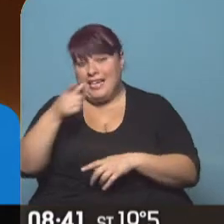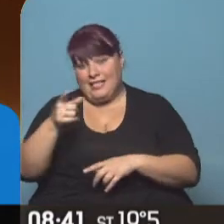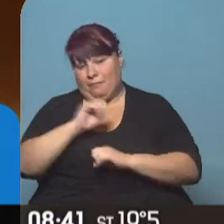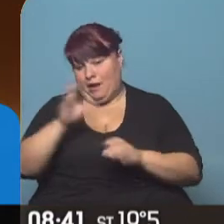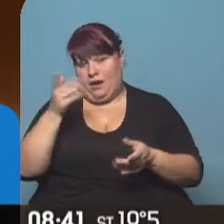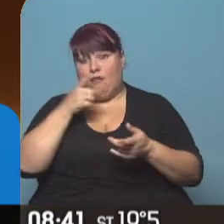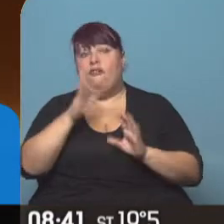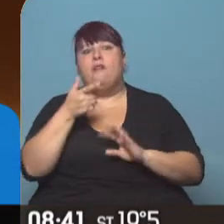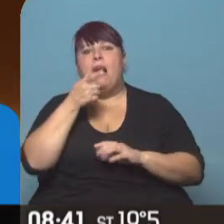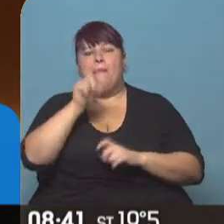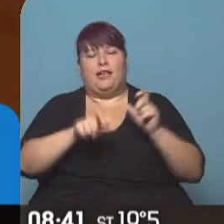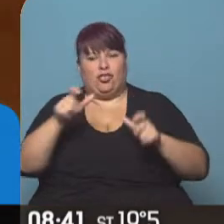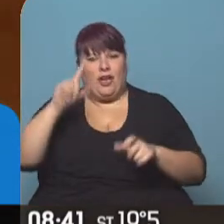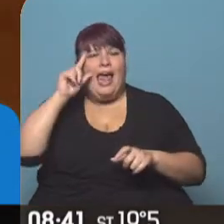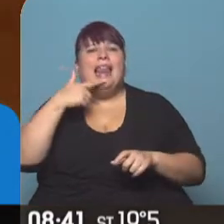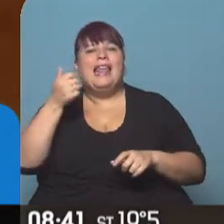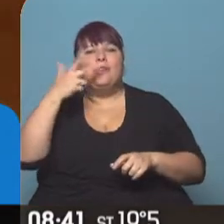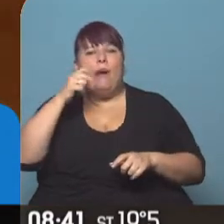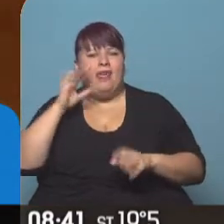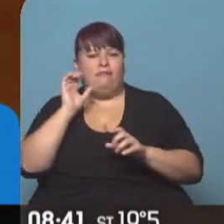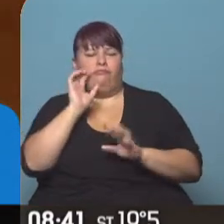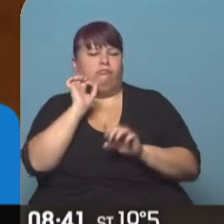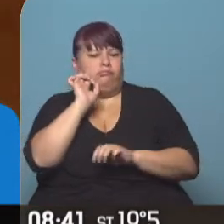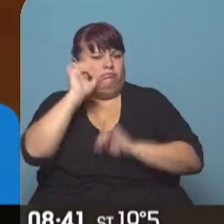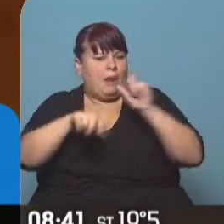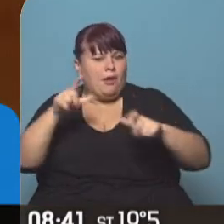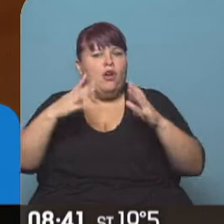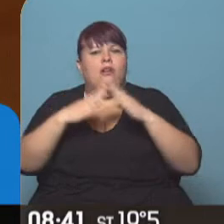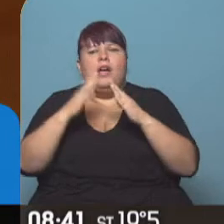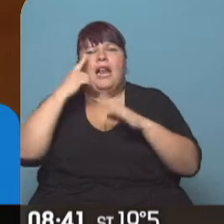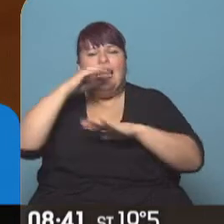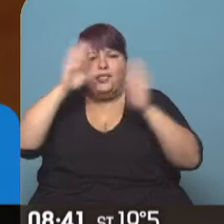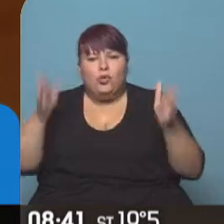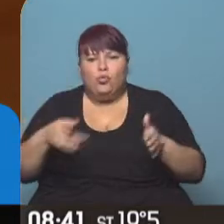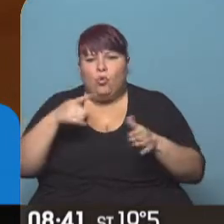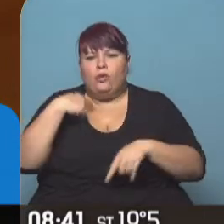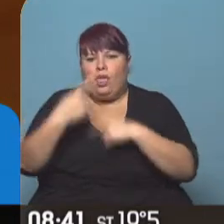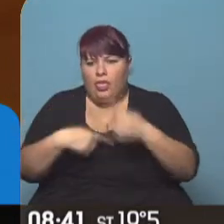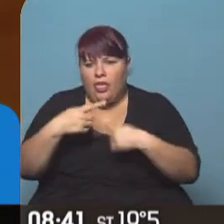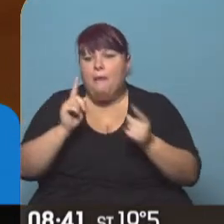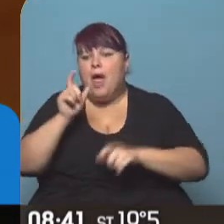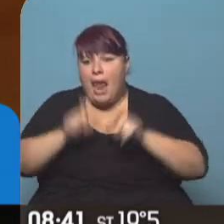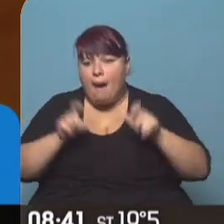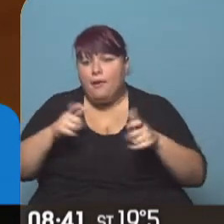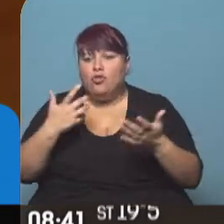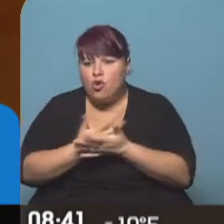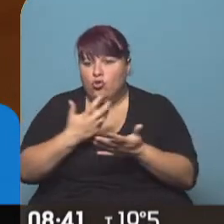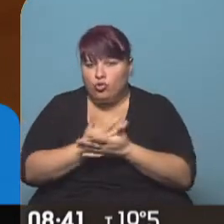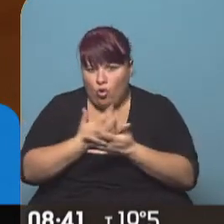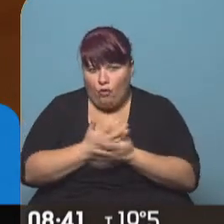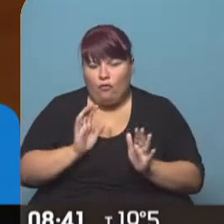delito de lesa humanidad claro claro justamente porque mientras tanto el canal institucional se demora pero la gente lo sigue padeciendo